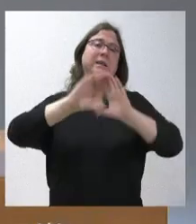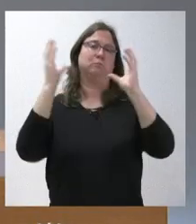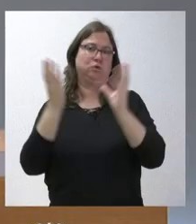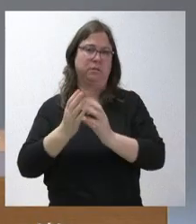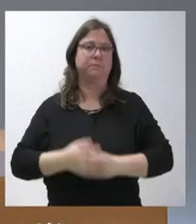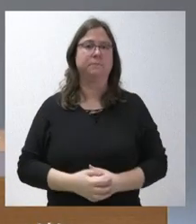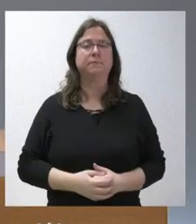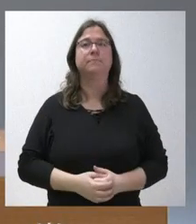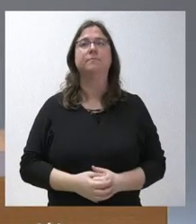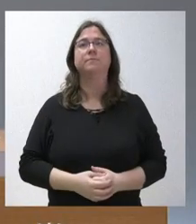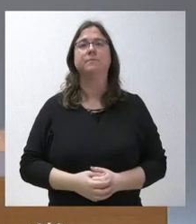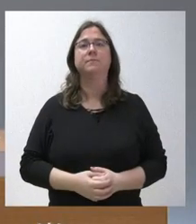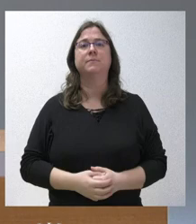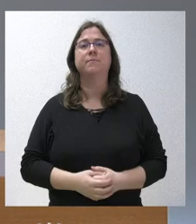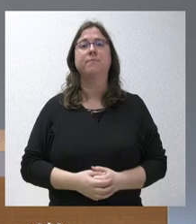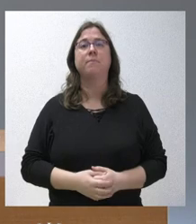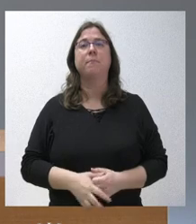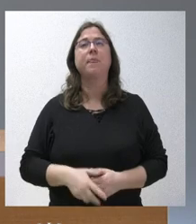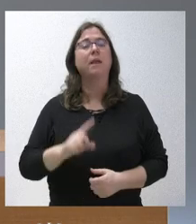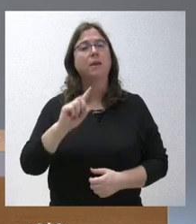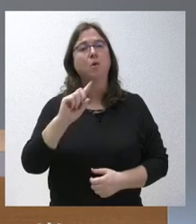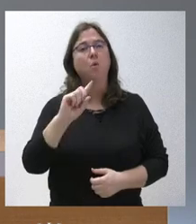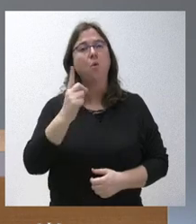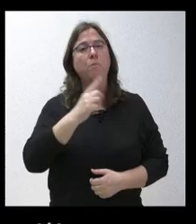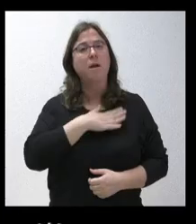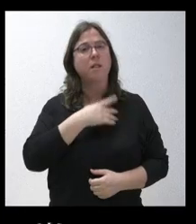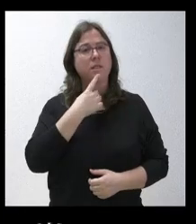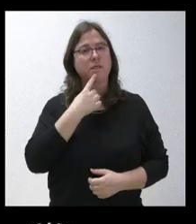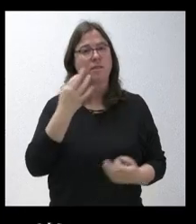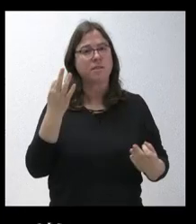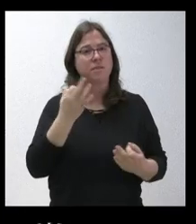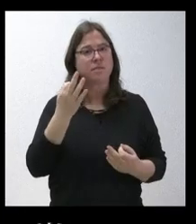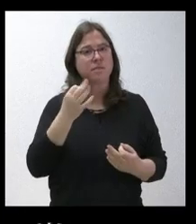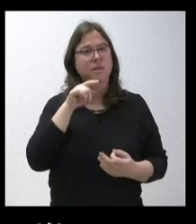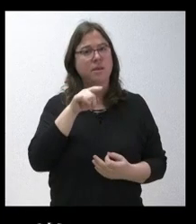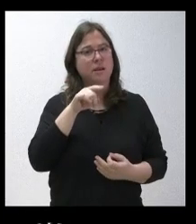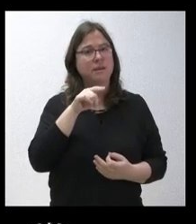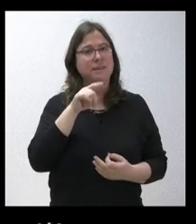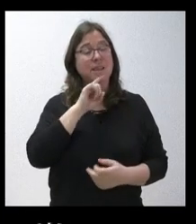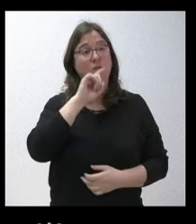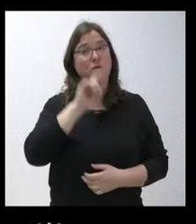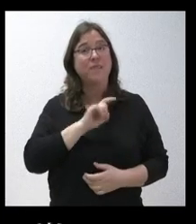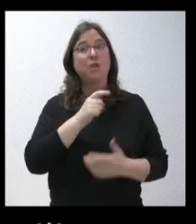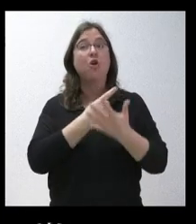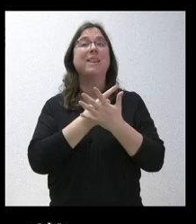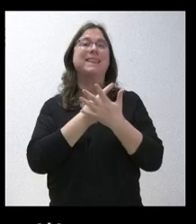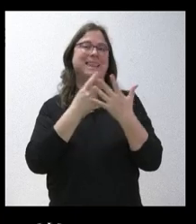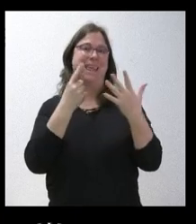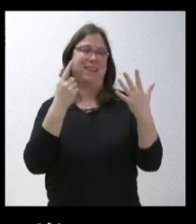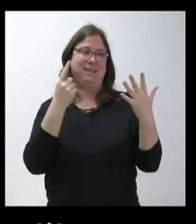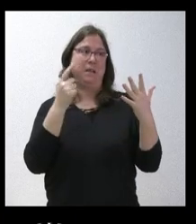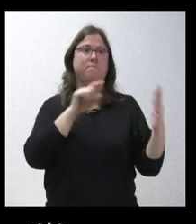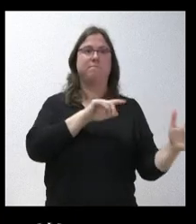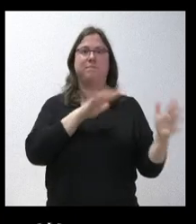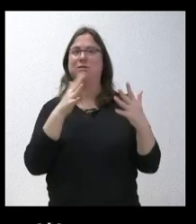eh este Bueno lo primero que quería comentarle era Esta es la fundación número 16 en torno a 10